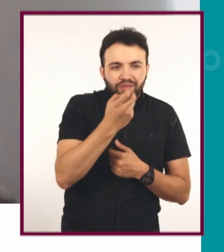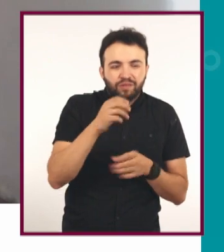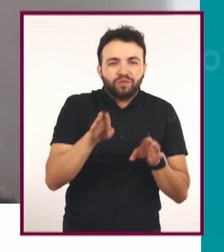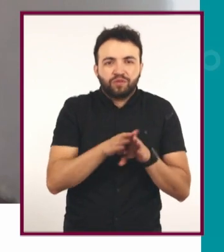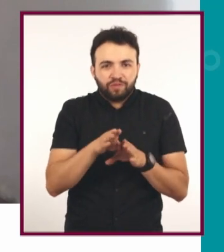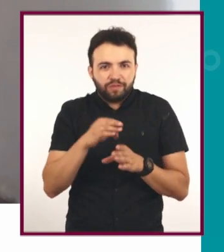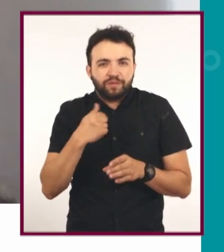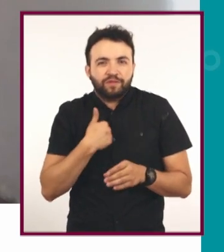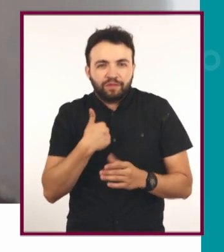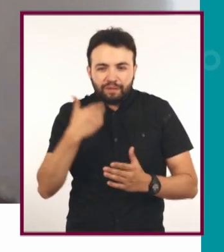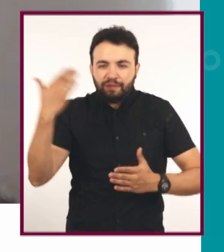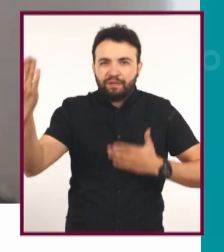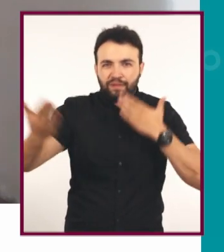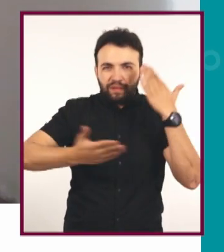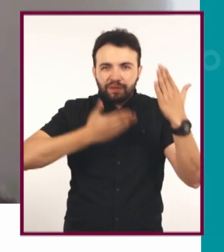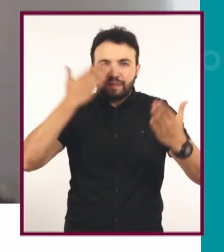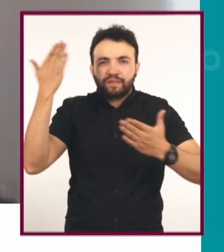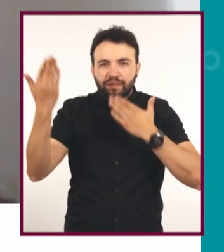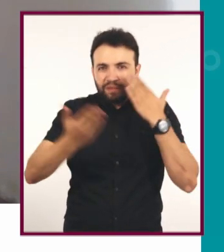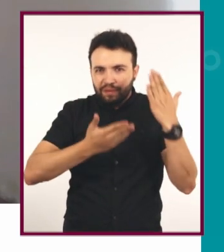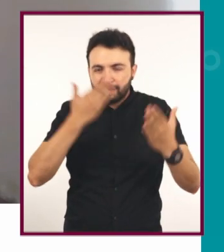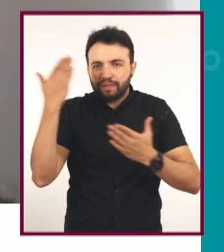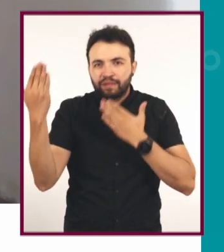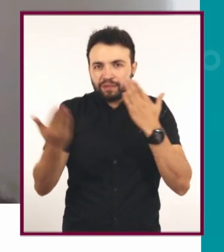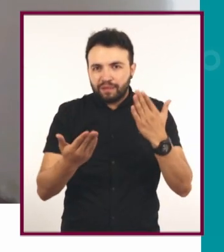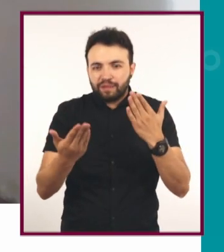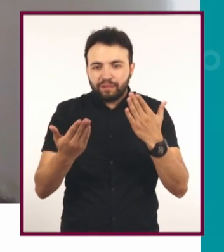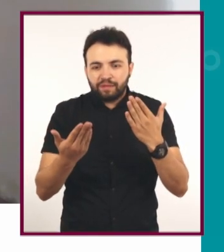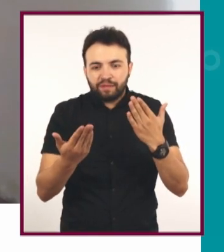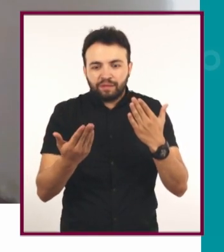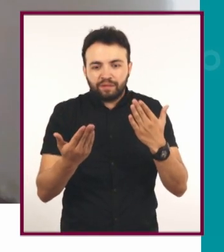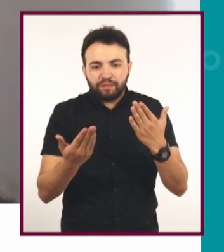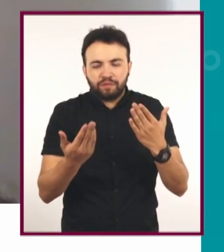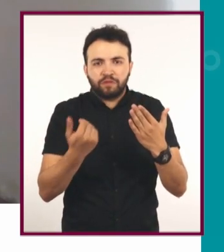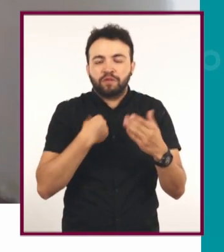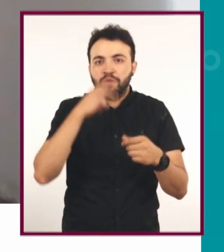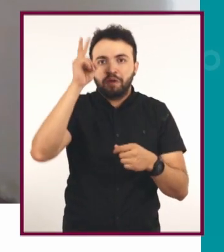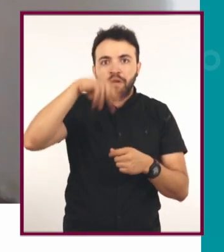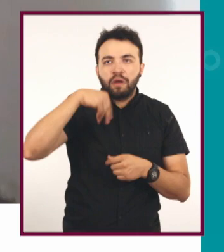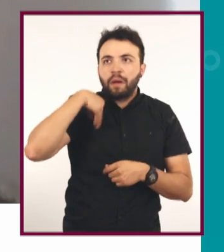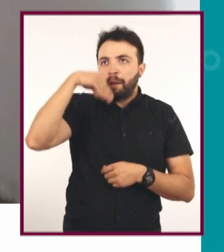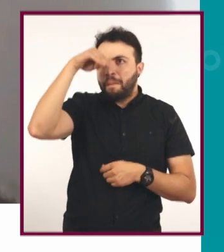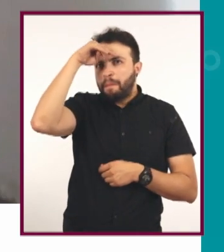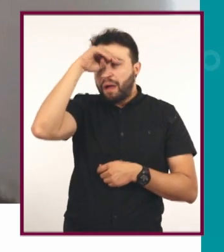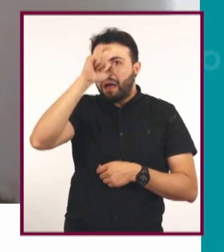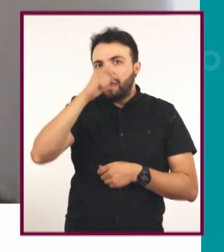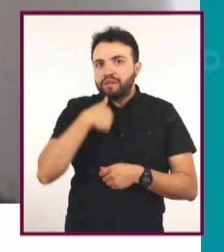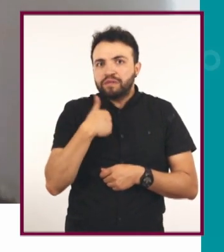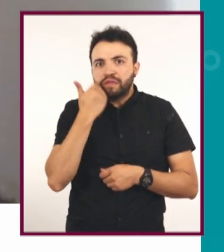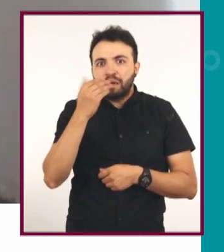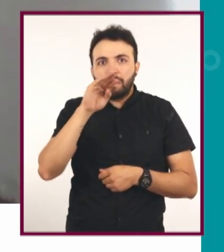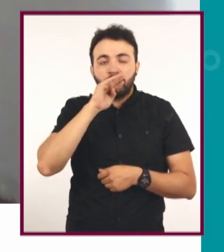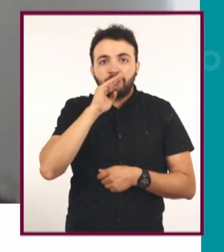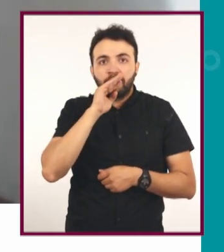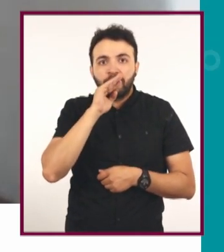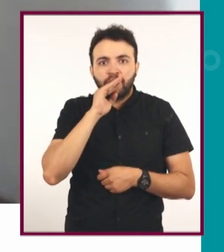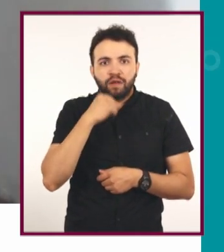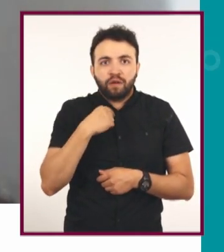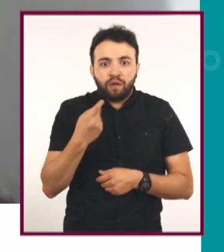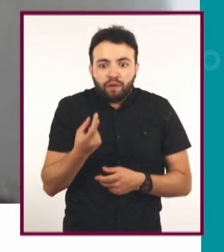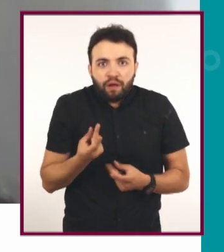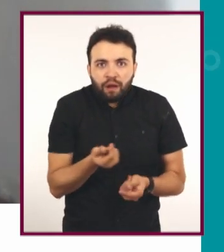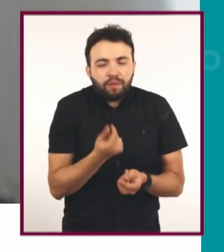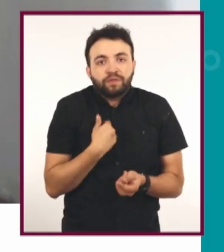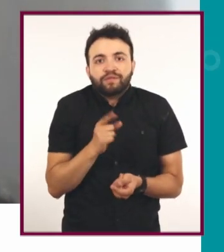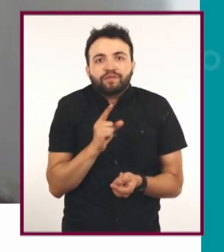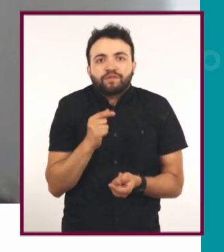Pues justamente por estar tan embebida en esta trayectoria profesional con miras a ser investigadora, ¿no? Pues no